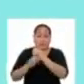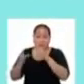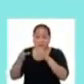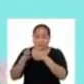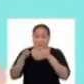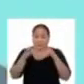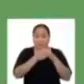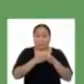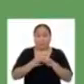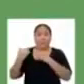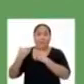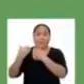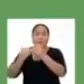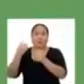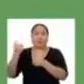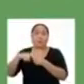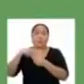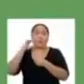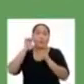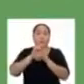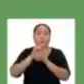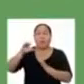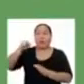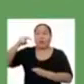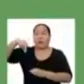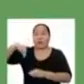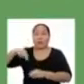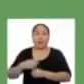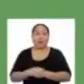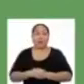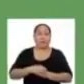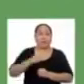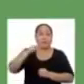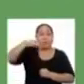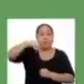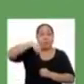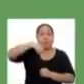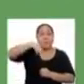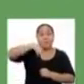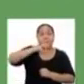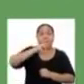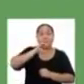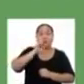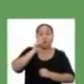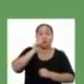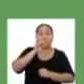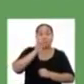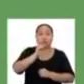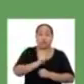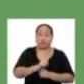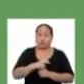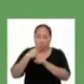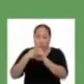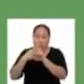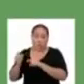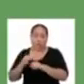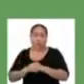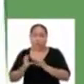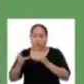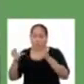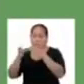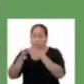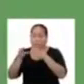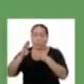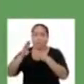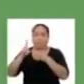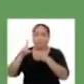de integración. Por ejemplo, tenemos a la CAN, NAFTA, Mercosur, entre muchos otros. El bloque más grande y más